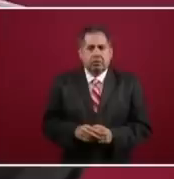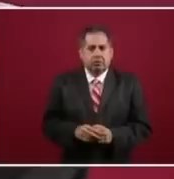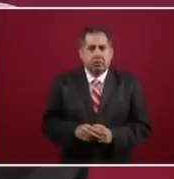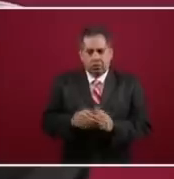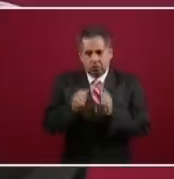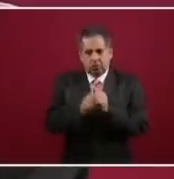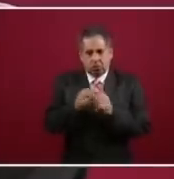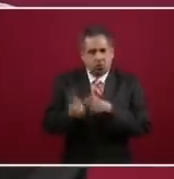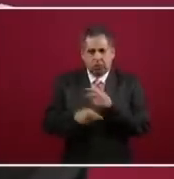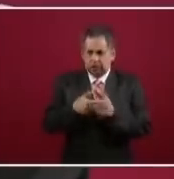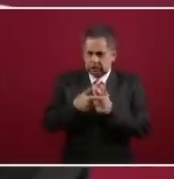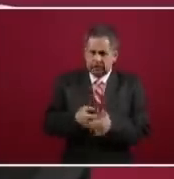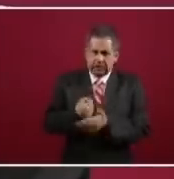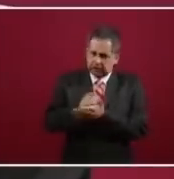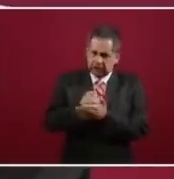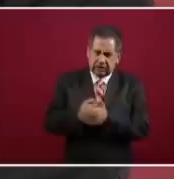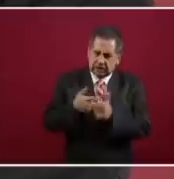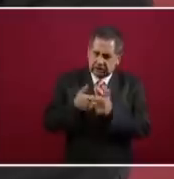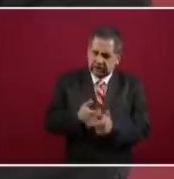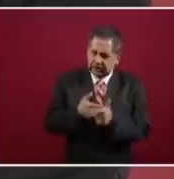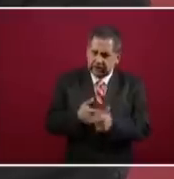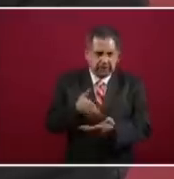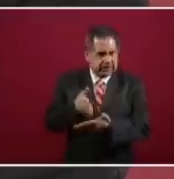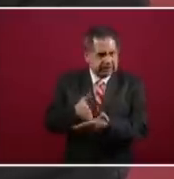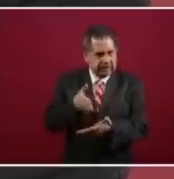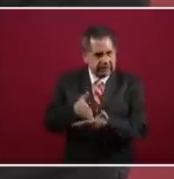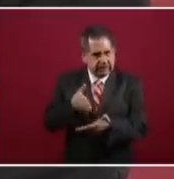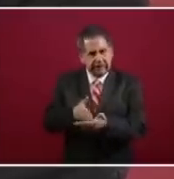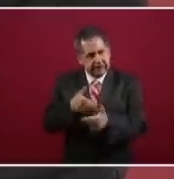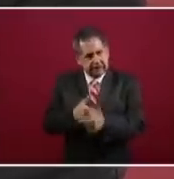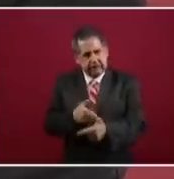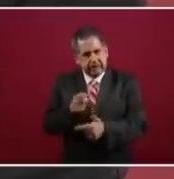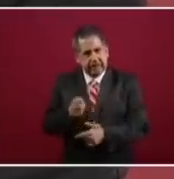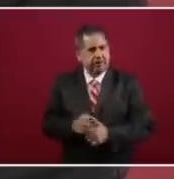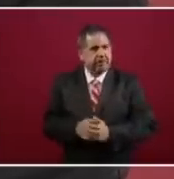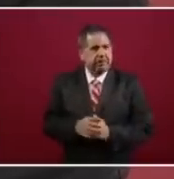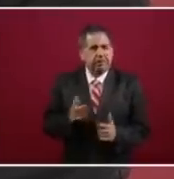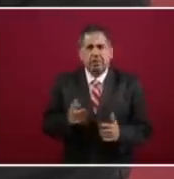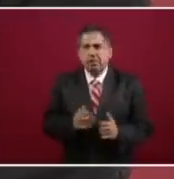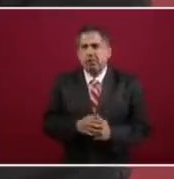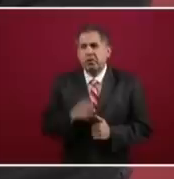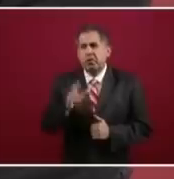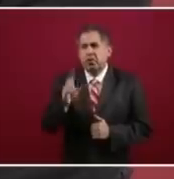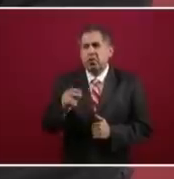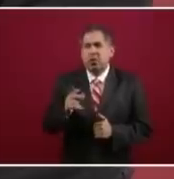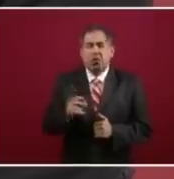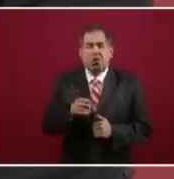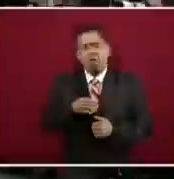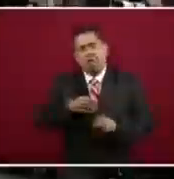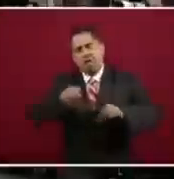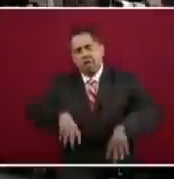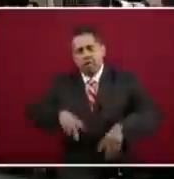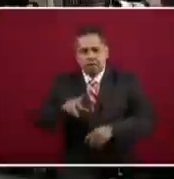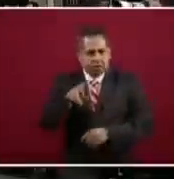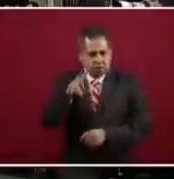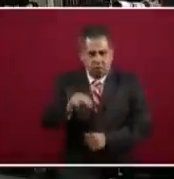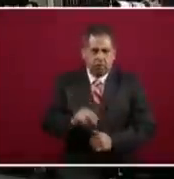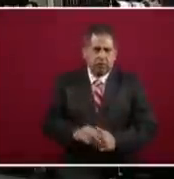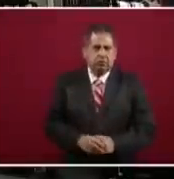y seguir insistiendo ósea no darse por vencido